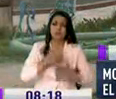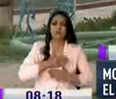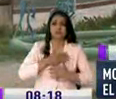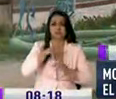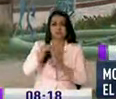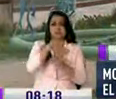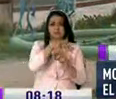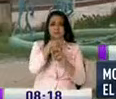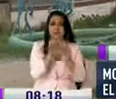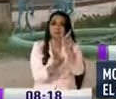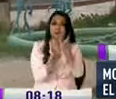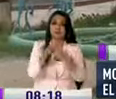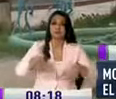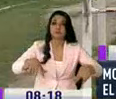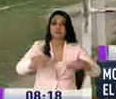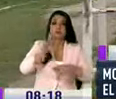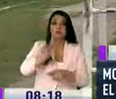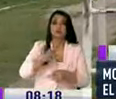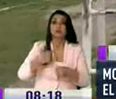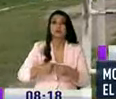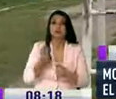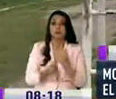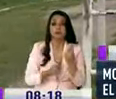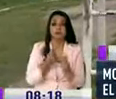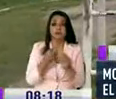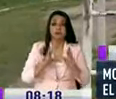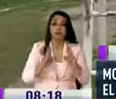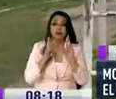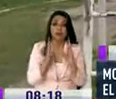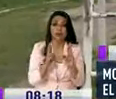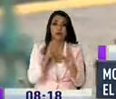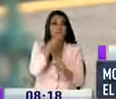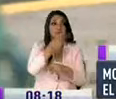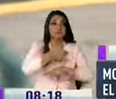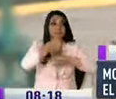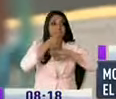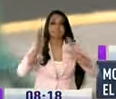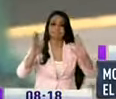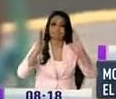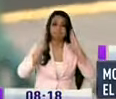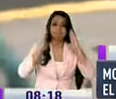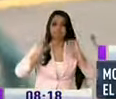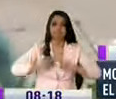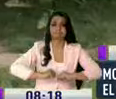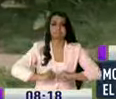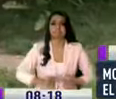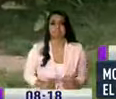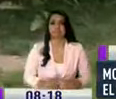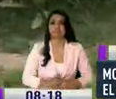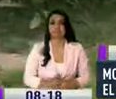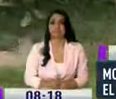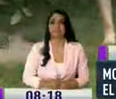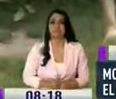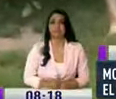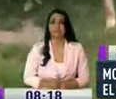Los habitantes de esta zona del sur de la urbe esperan que esta vez su petición sea escuchada. Informó Sofía Vintimilla.